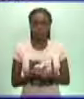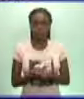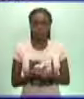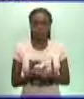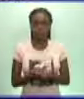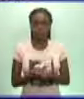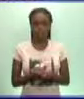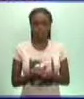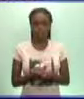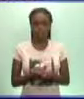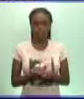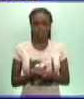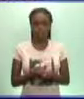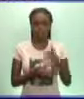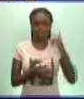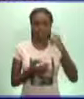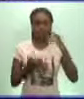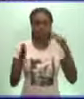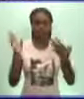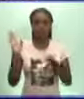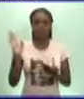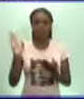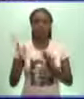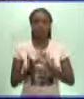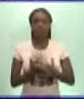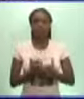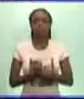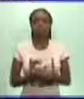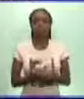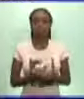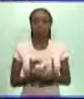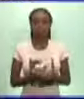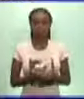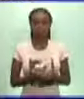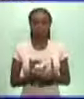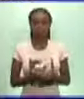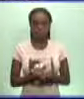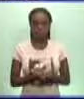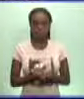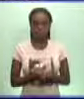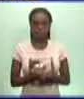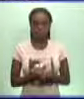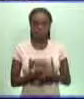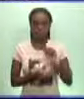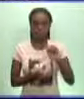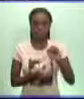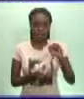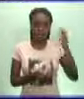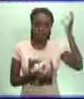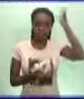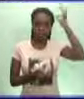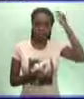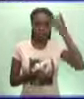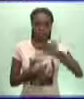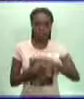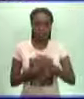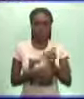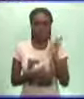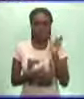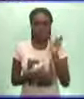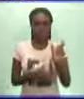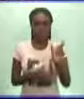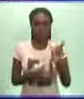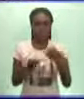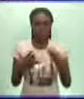letra que dura. Litera significa letra y tura significa dura. Por tanto, literatura es palabra que